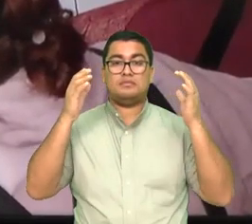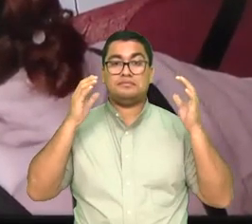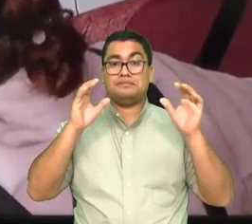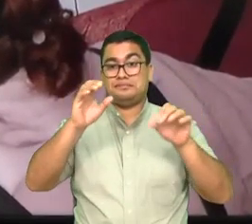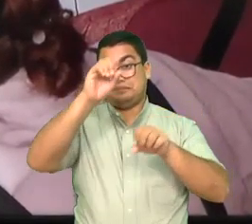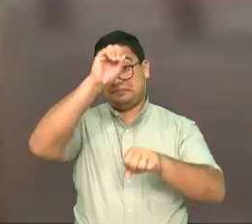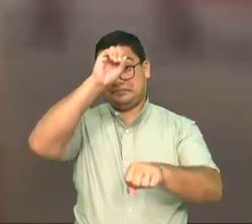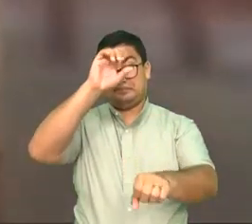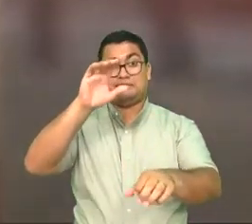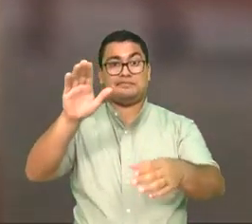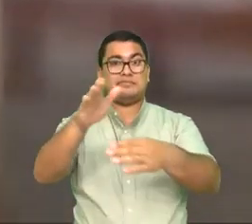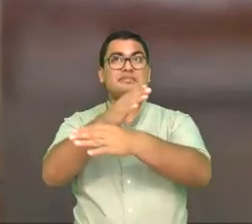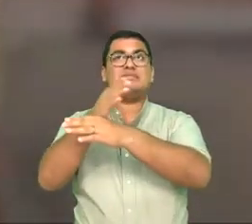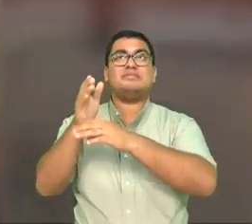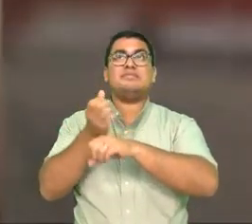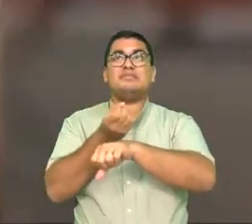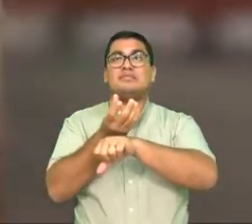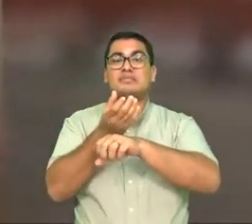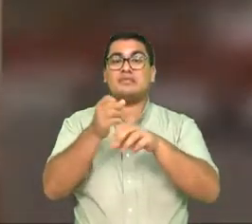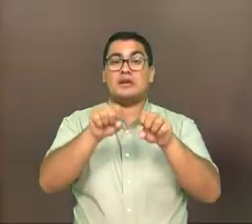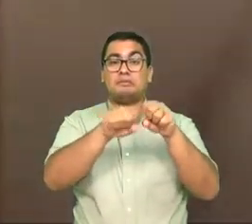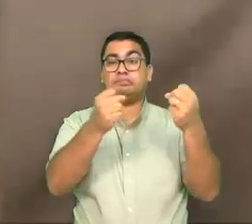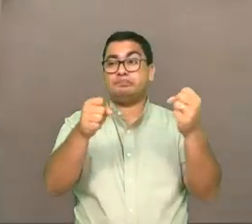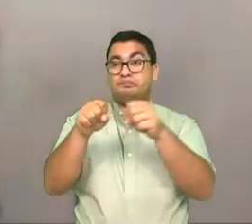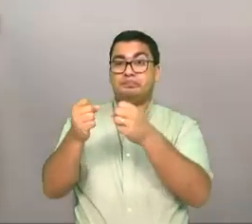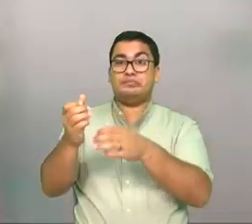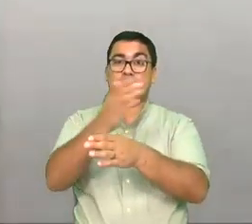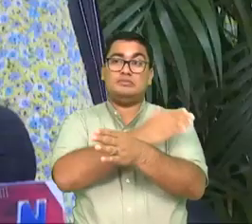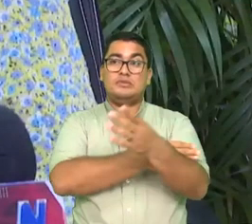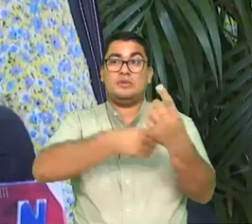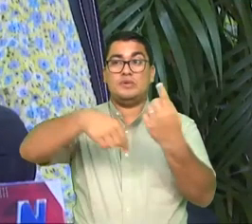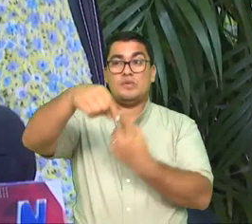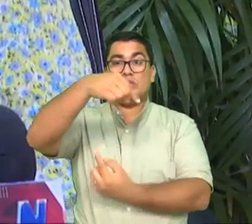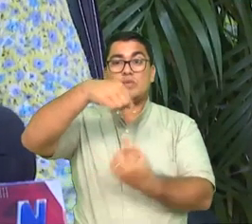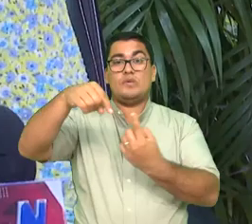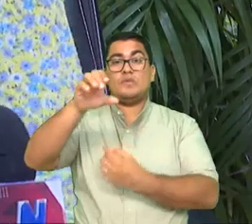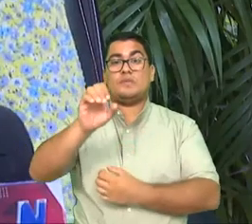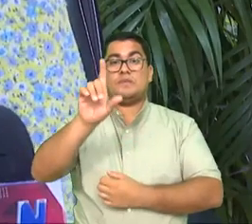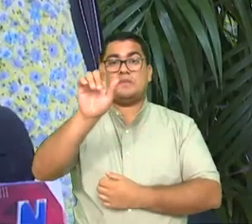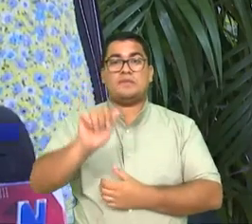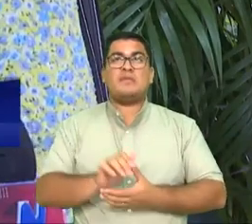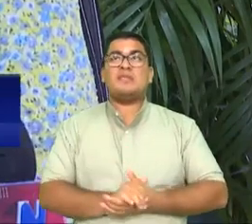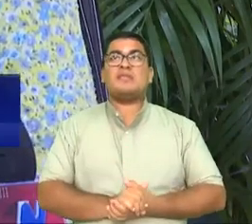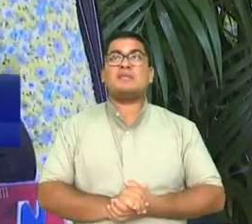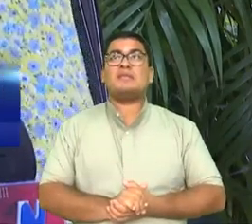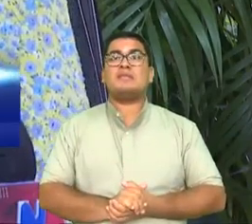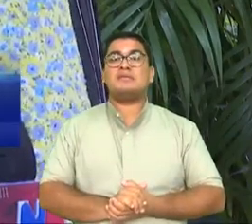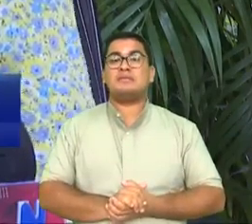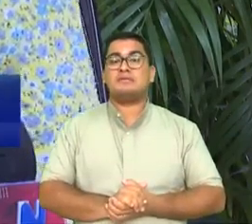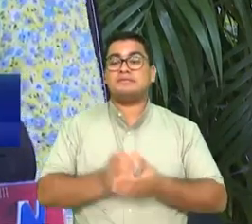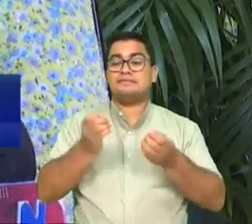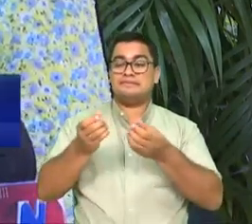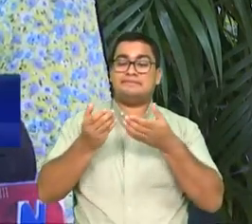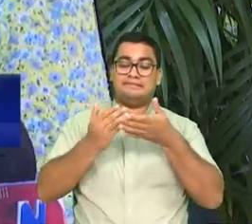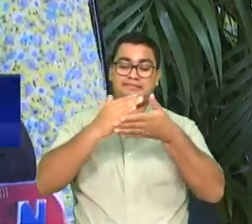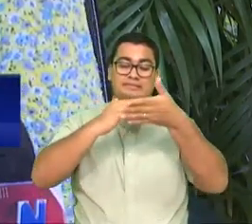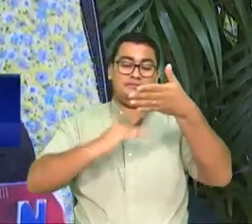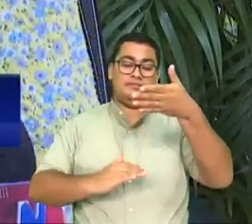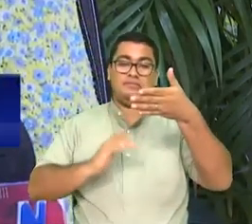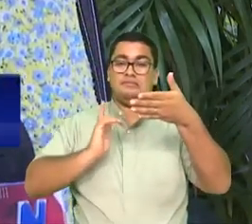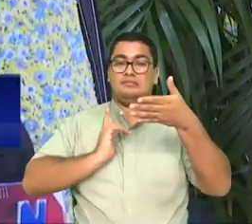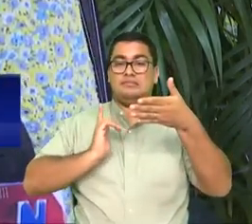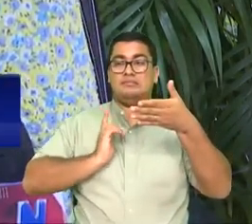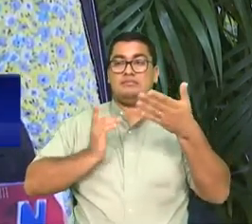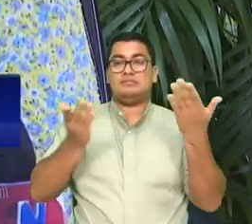daños en la infraestructura municipal tras el paso del huracán Eta. El reporte preliminar que tenemos nosotros en este caso en